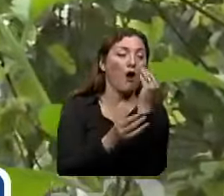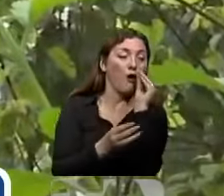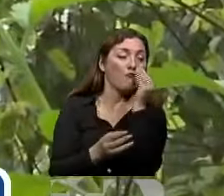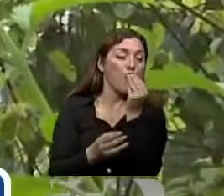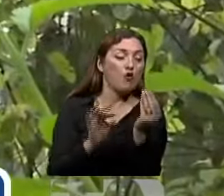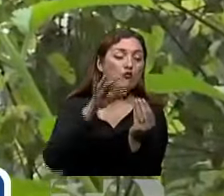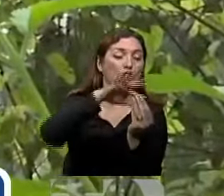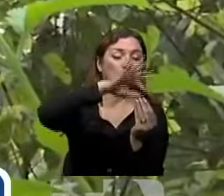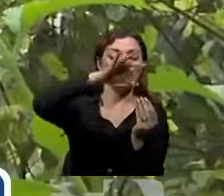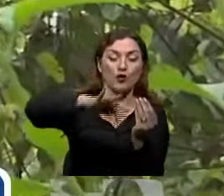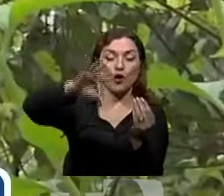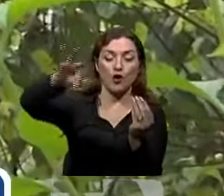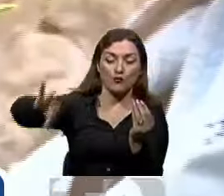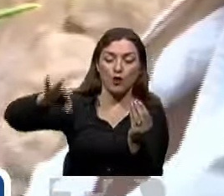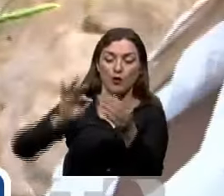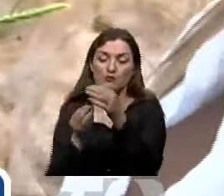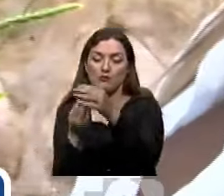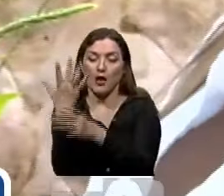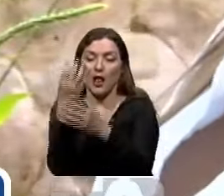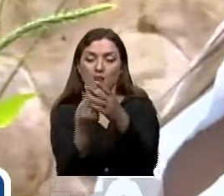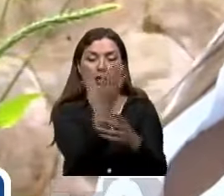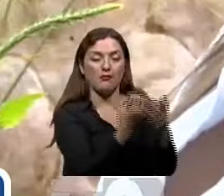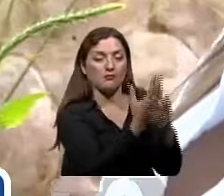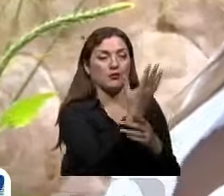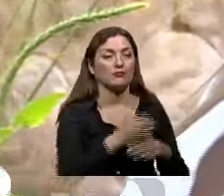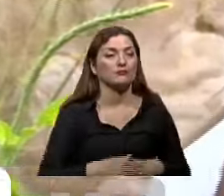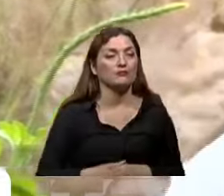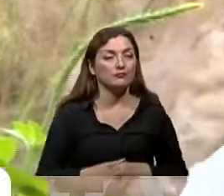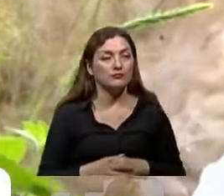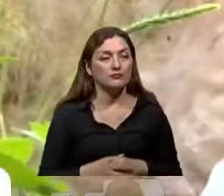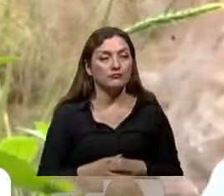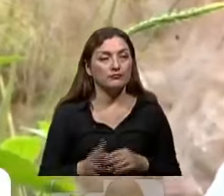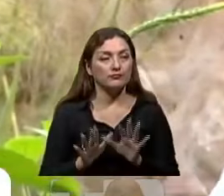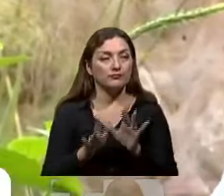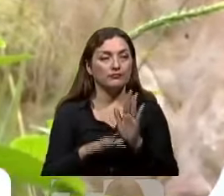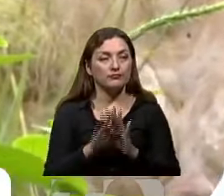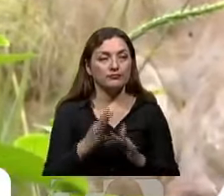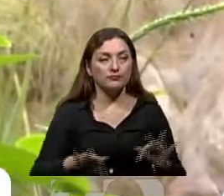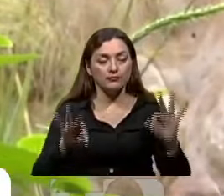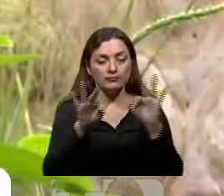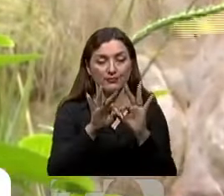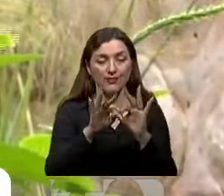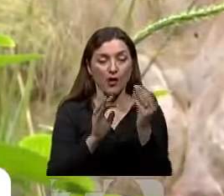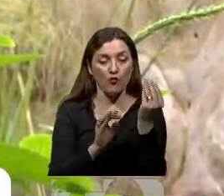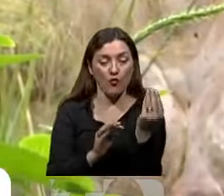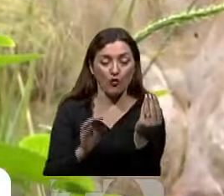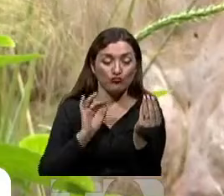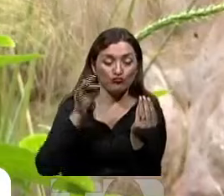de conservación de los ecosistemas. Mariposa es súper importante porque es uno de los principales polinizadores. Y